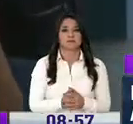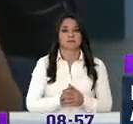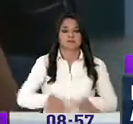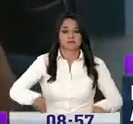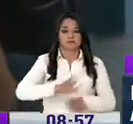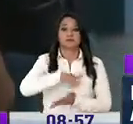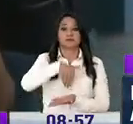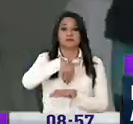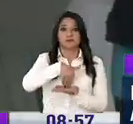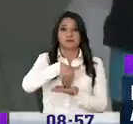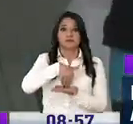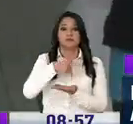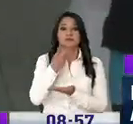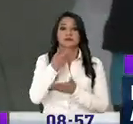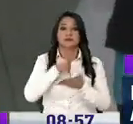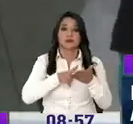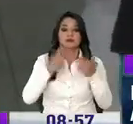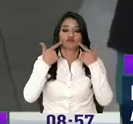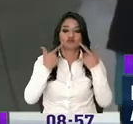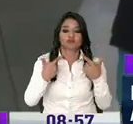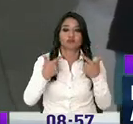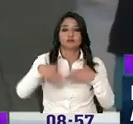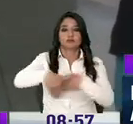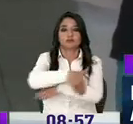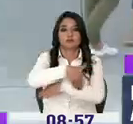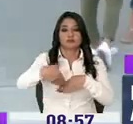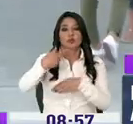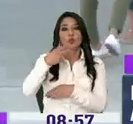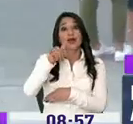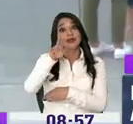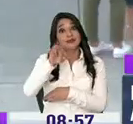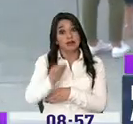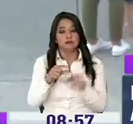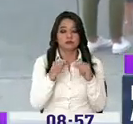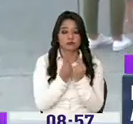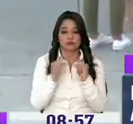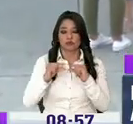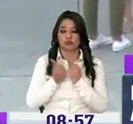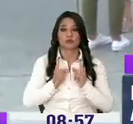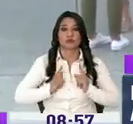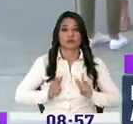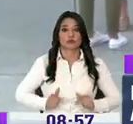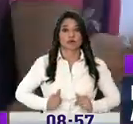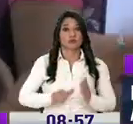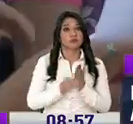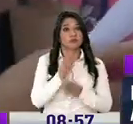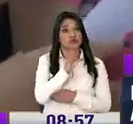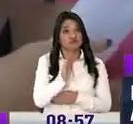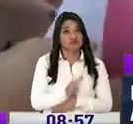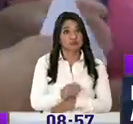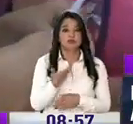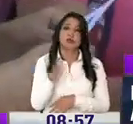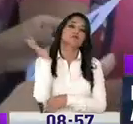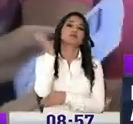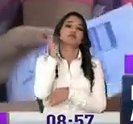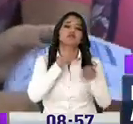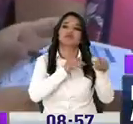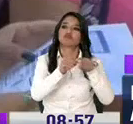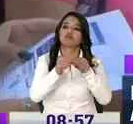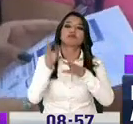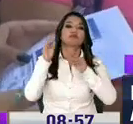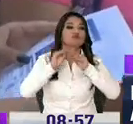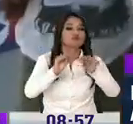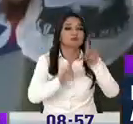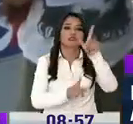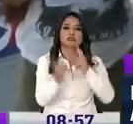Centro Binacional de Atención Fronteriza, en la ciudad de Huaquillas, las brigadas médicas del Ministerio de Salud imparten charlas a los